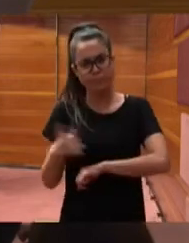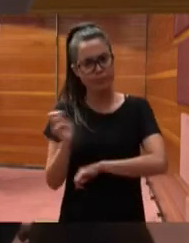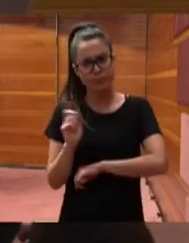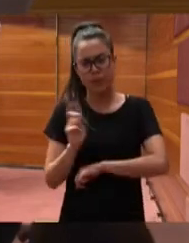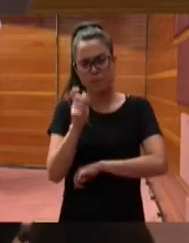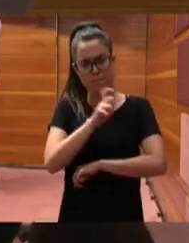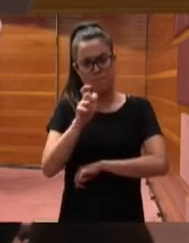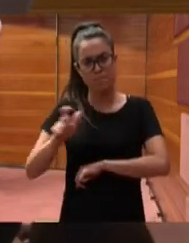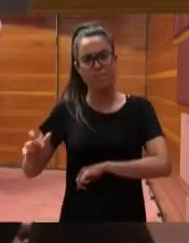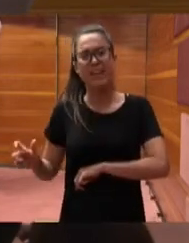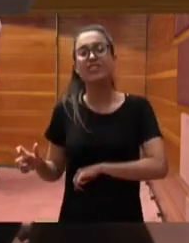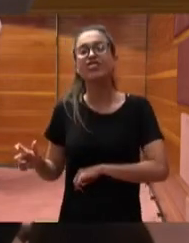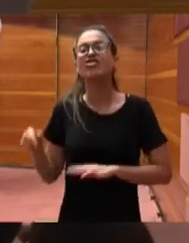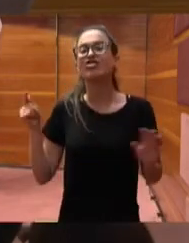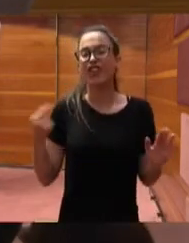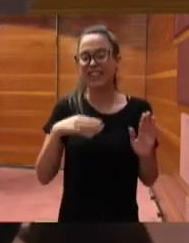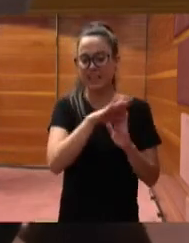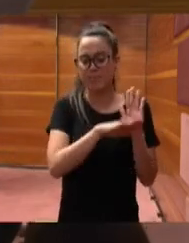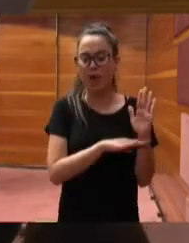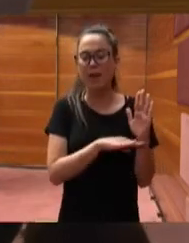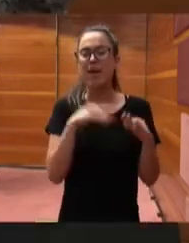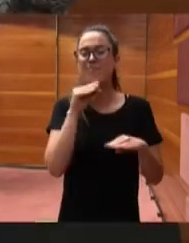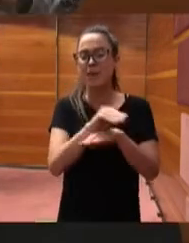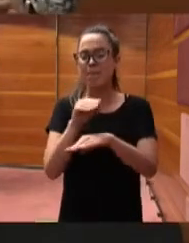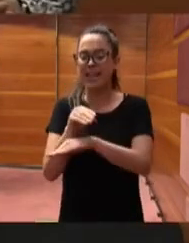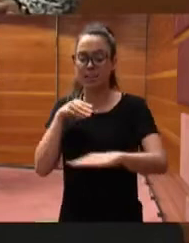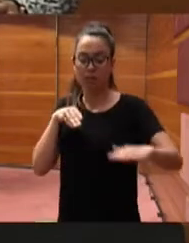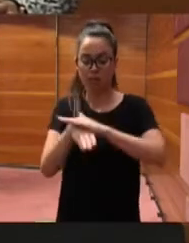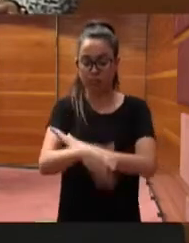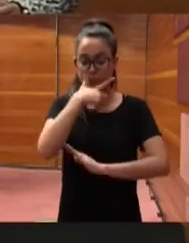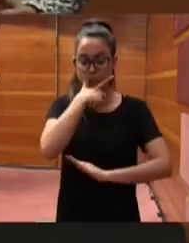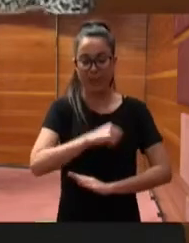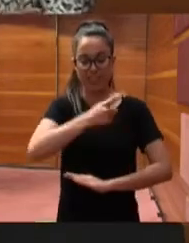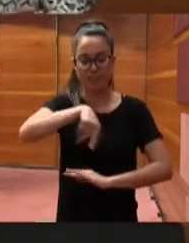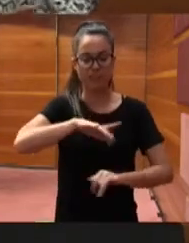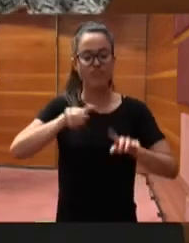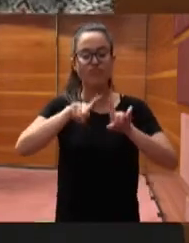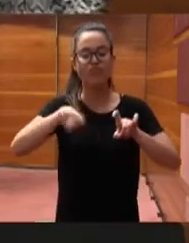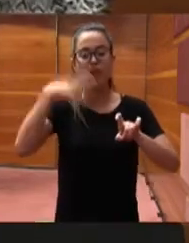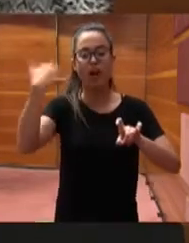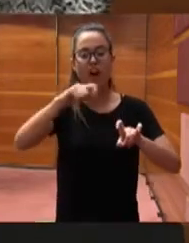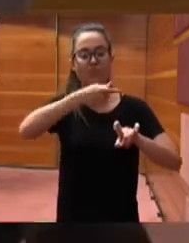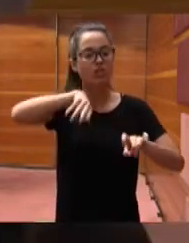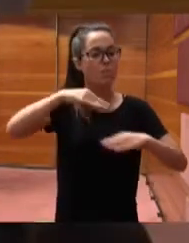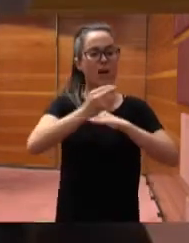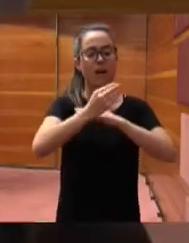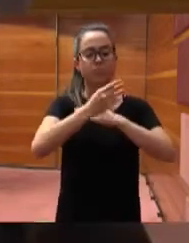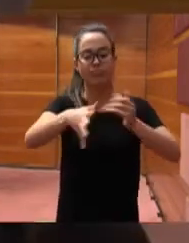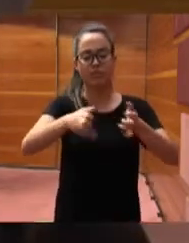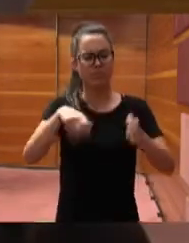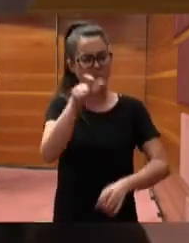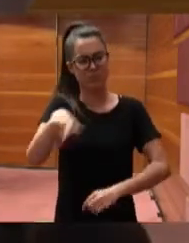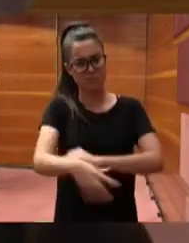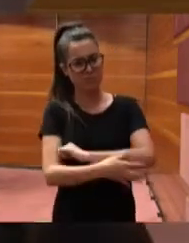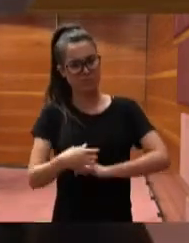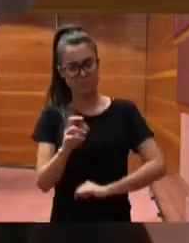acceder al programa de becas. Entonces, por lo tanto, había algo que estaba fallando. Uh-huh. Iba a decir que me viene muy bien que habléis y citáis a México y a